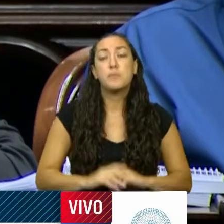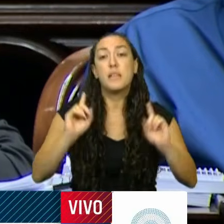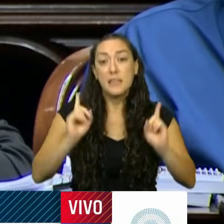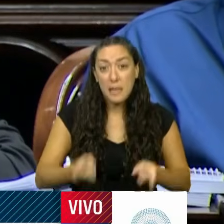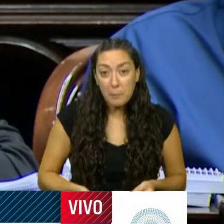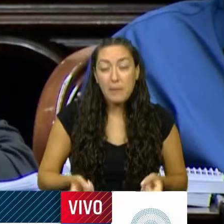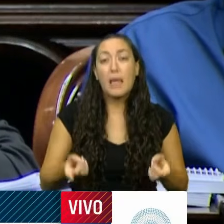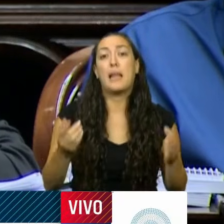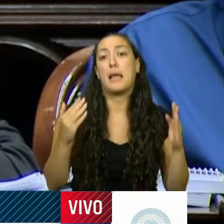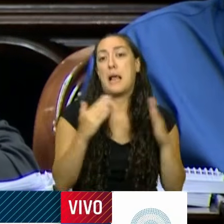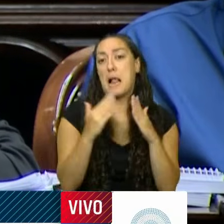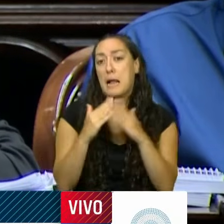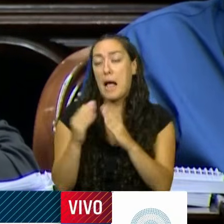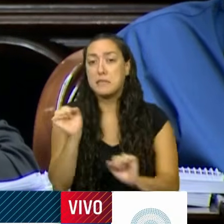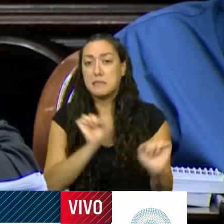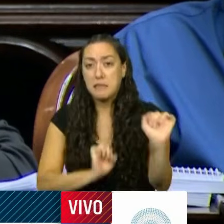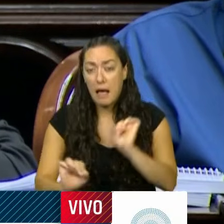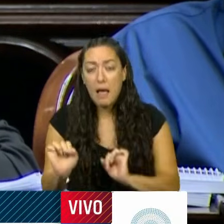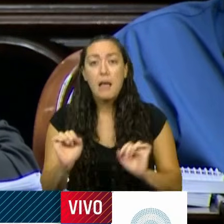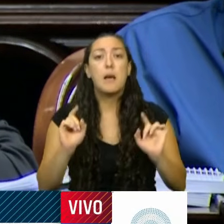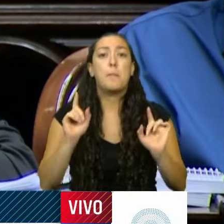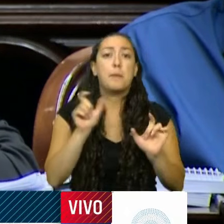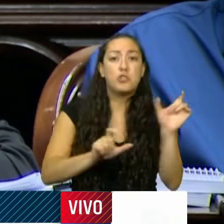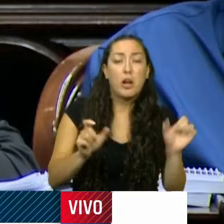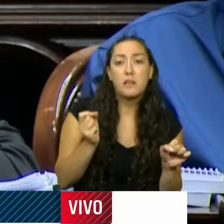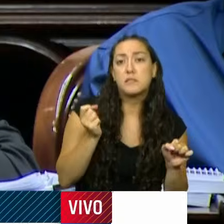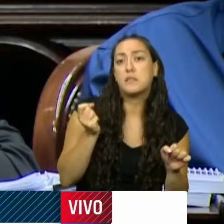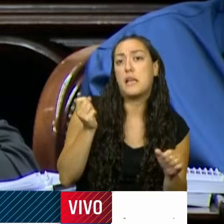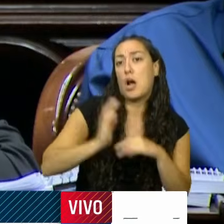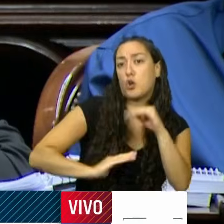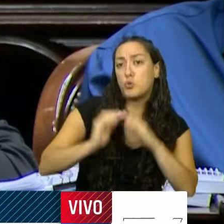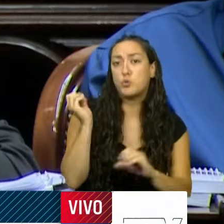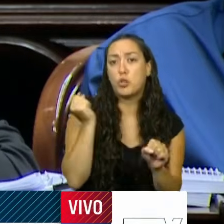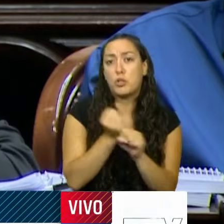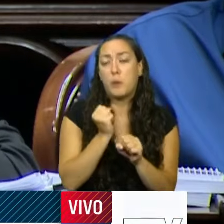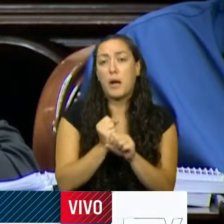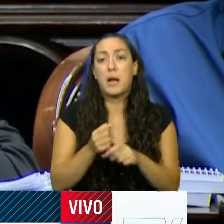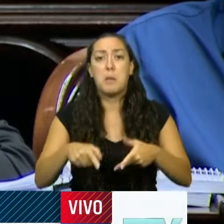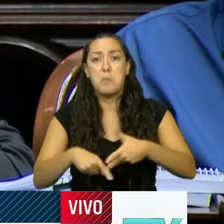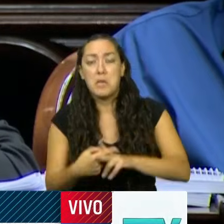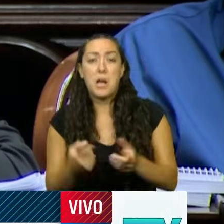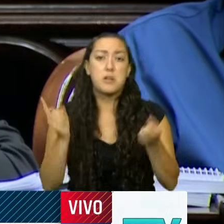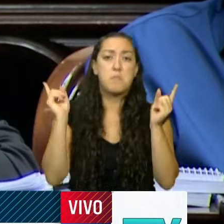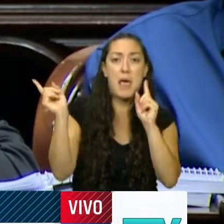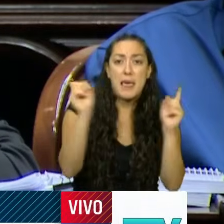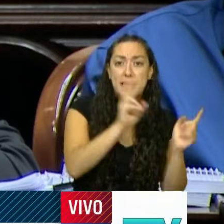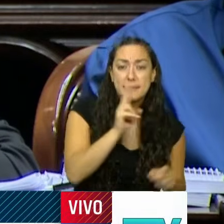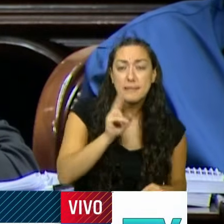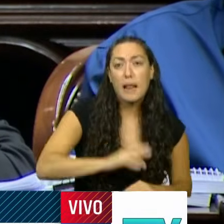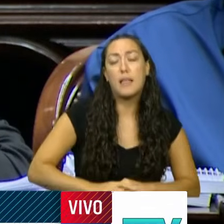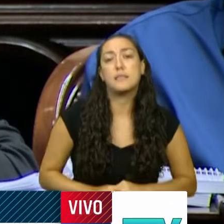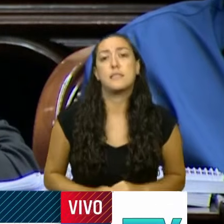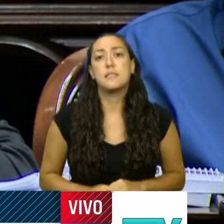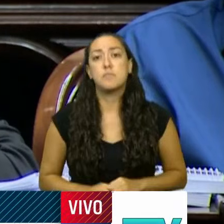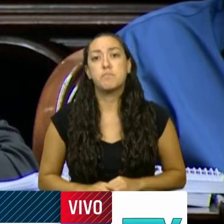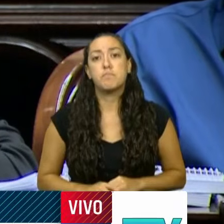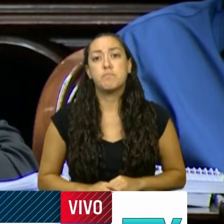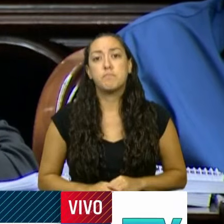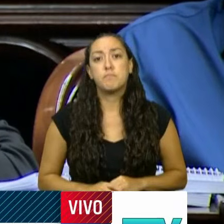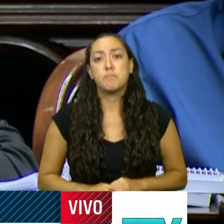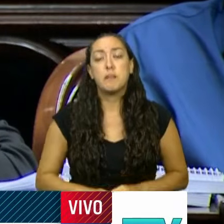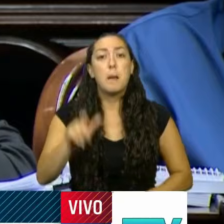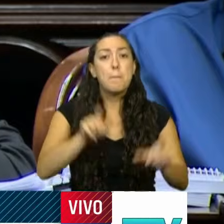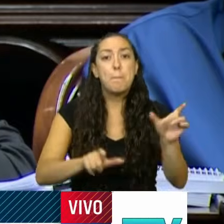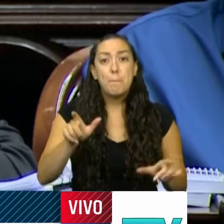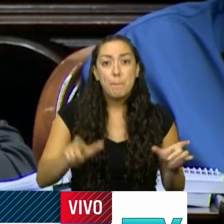casas particulares, de la construcción, mecánicos, maestras, a todos los